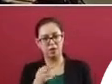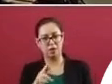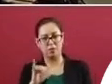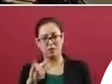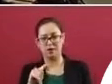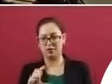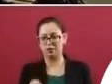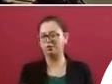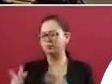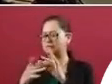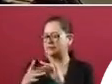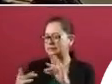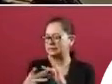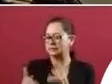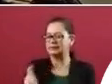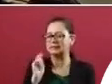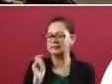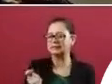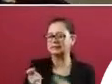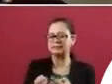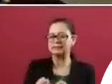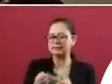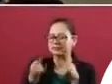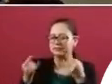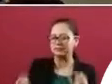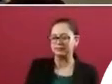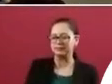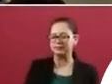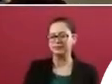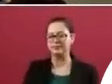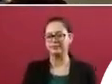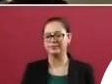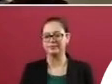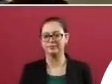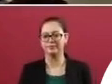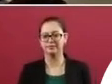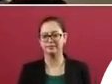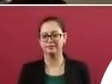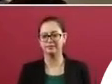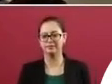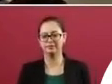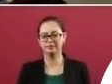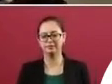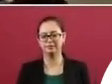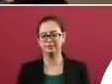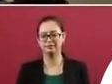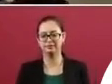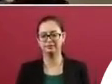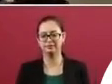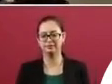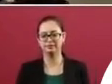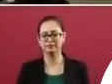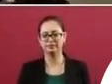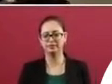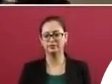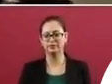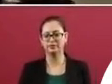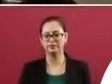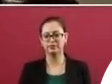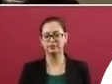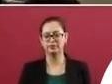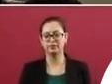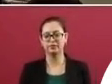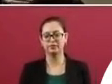algunos materiales, ni sería solo 2% de los libros, sino prácticamente la totalidad. Muy bien, pues la verdad